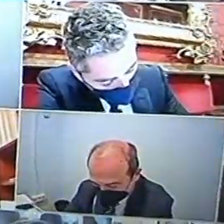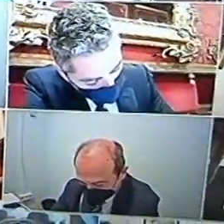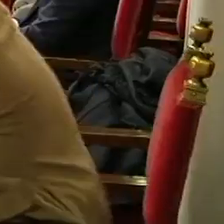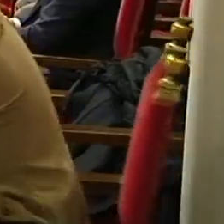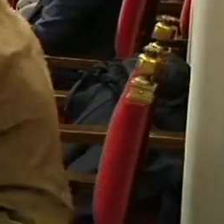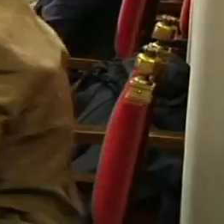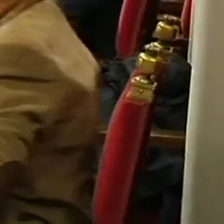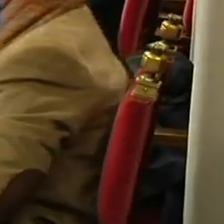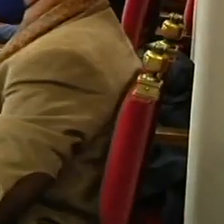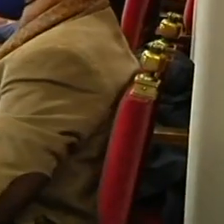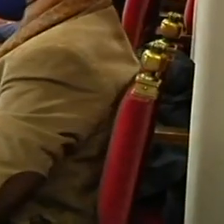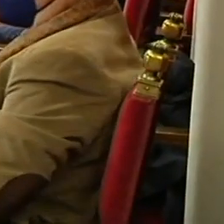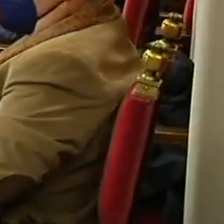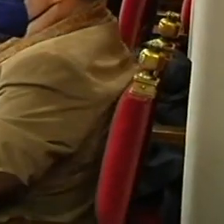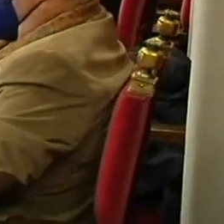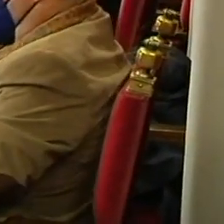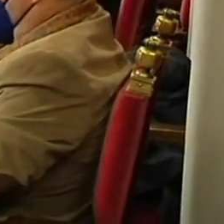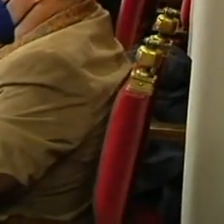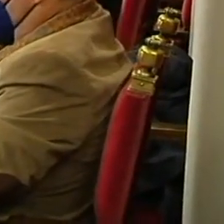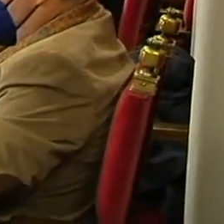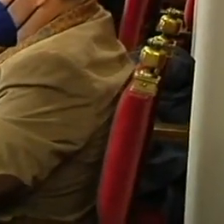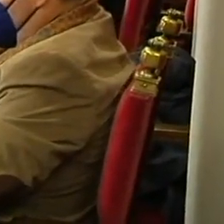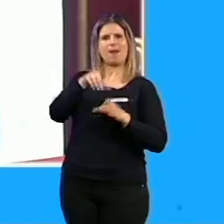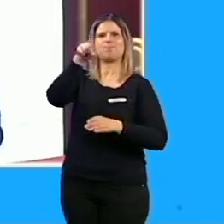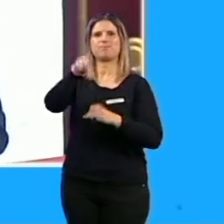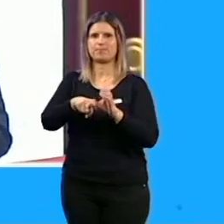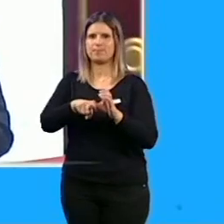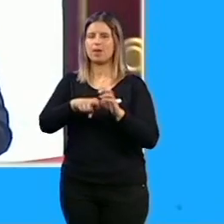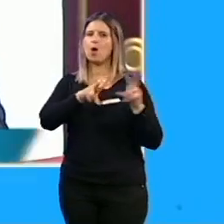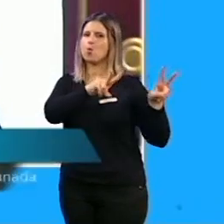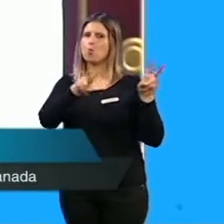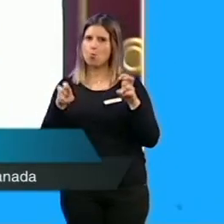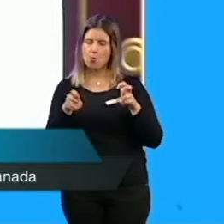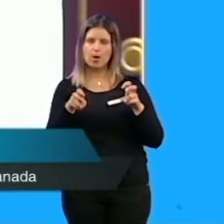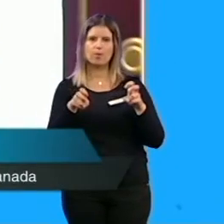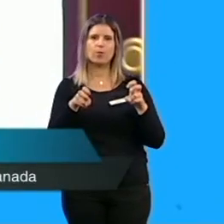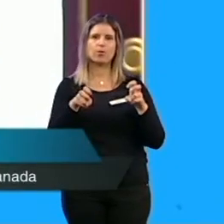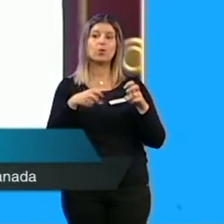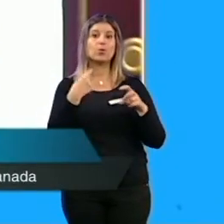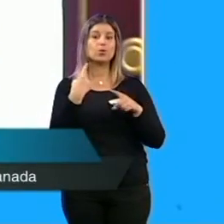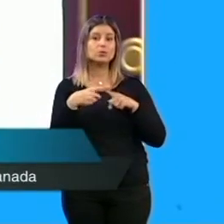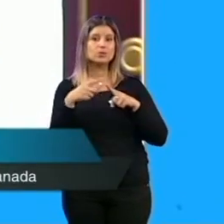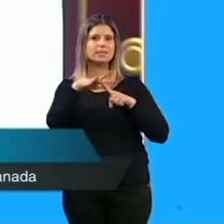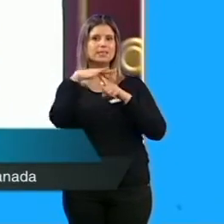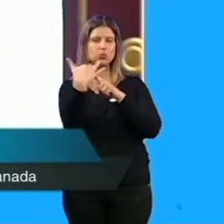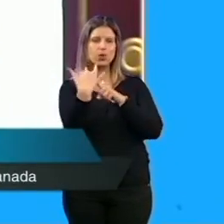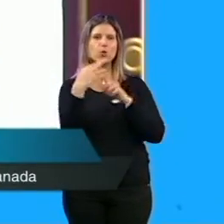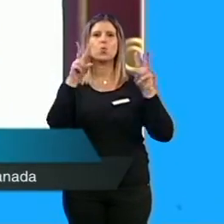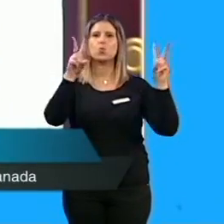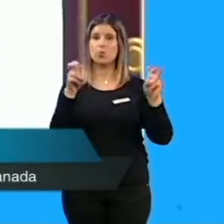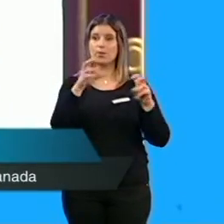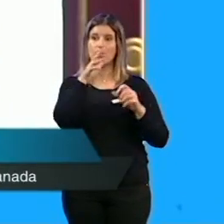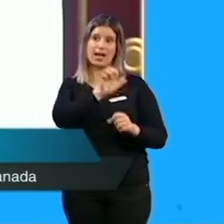tenor de lo que va marcando Europa, deben ayudar a modernizar la ciudad. Lo que está sucediendo es un nuevo reparto de cartas y